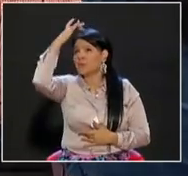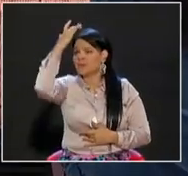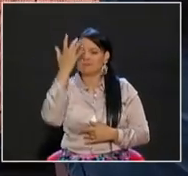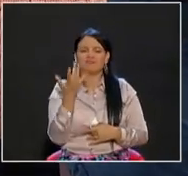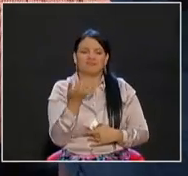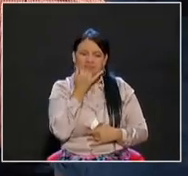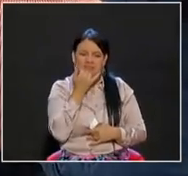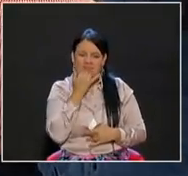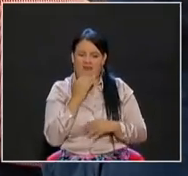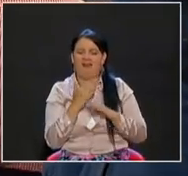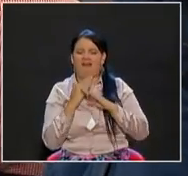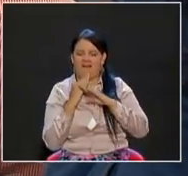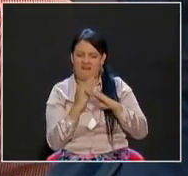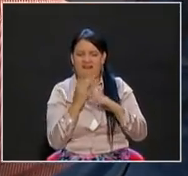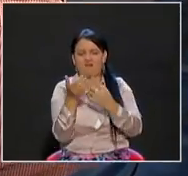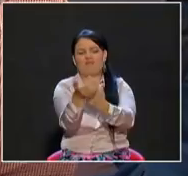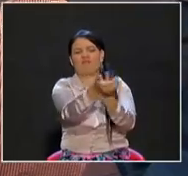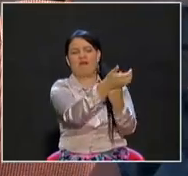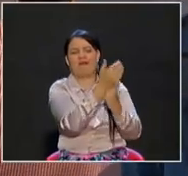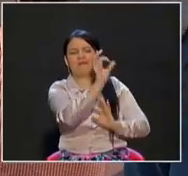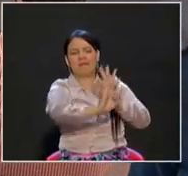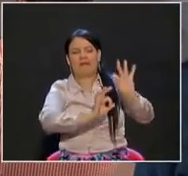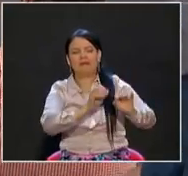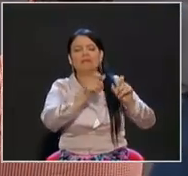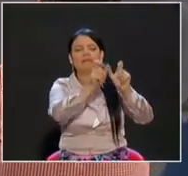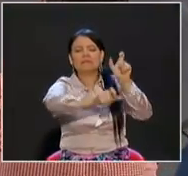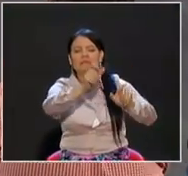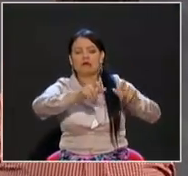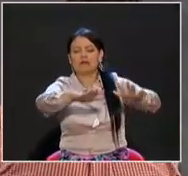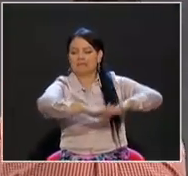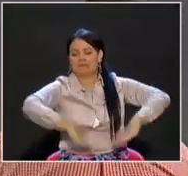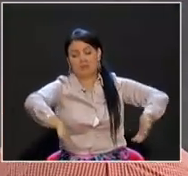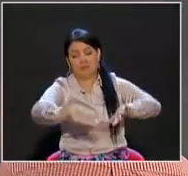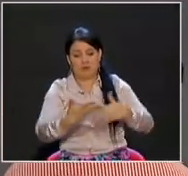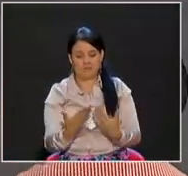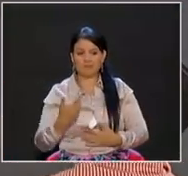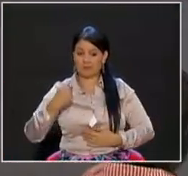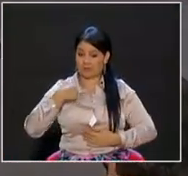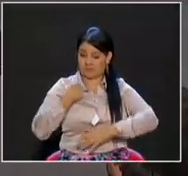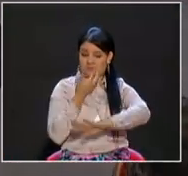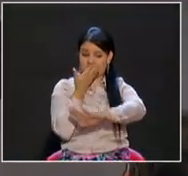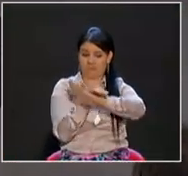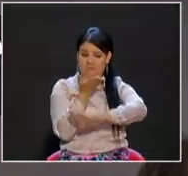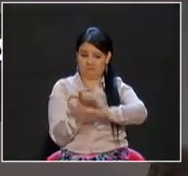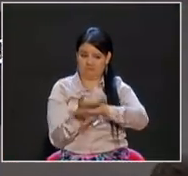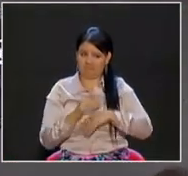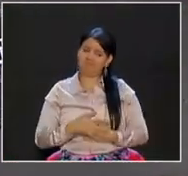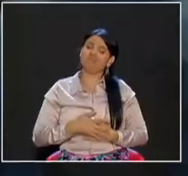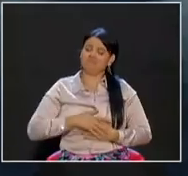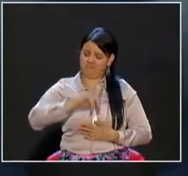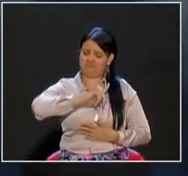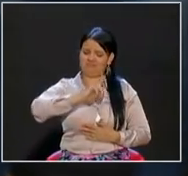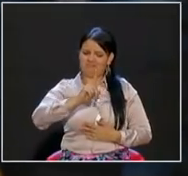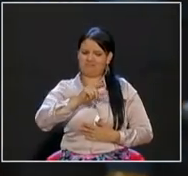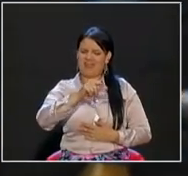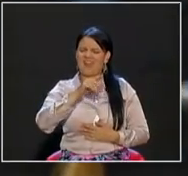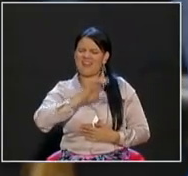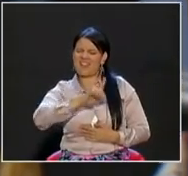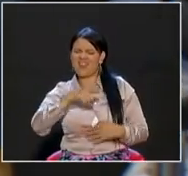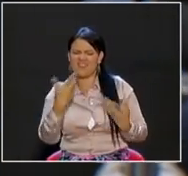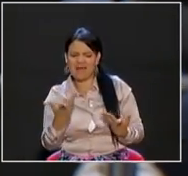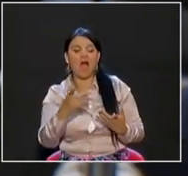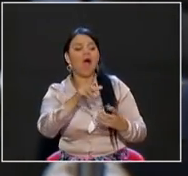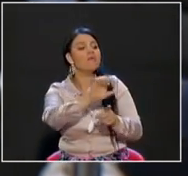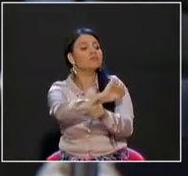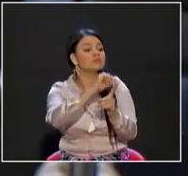entornos protectores lo que yo propongo es tener un ejercicio de liderazgo civil de la seguridad qué quiere decir eso es articular